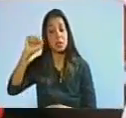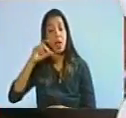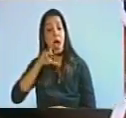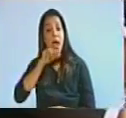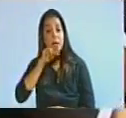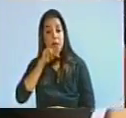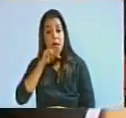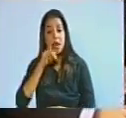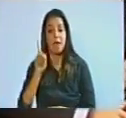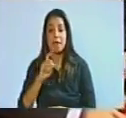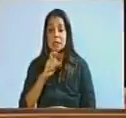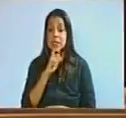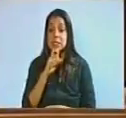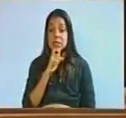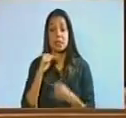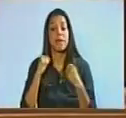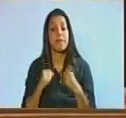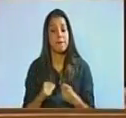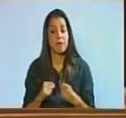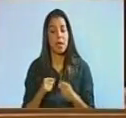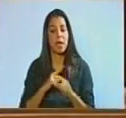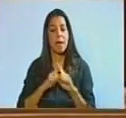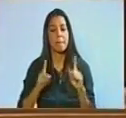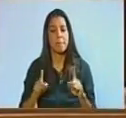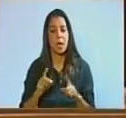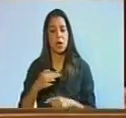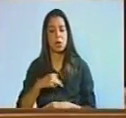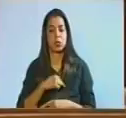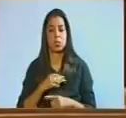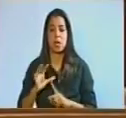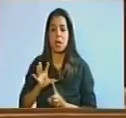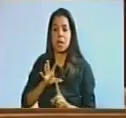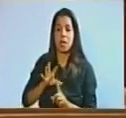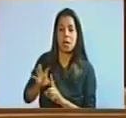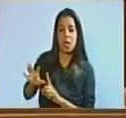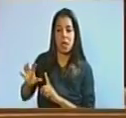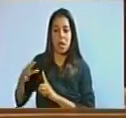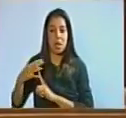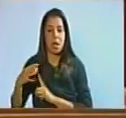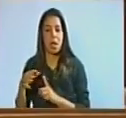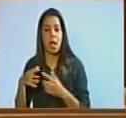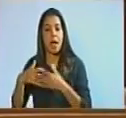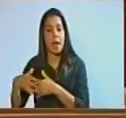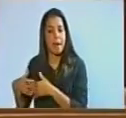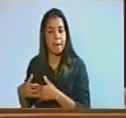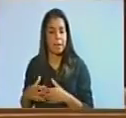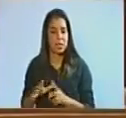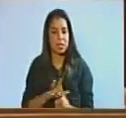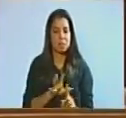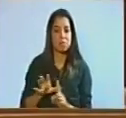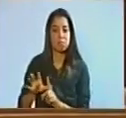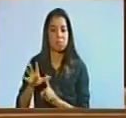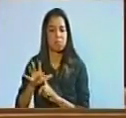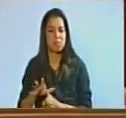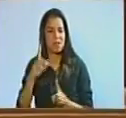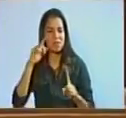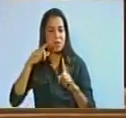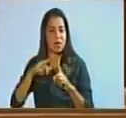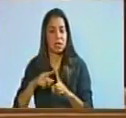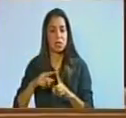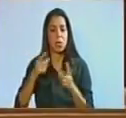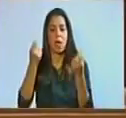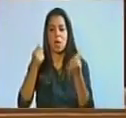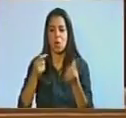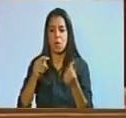es tarea fácil esta, pero no nos van a acorralar un sector minoritario que busca la destrucción